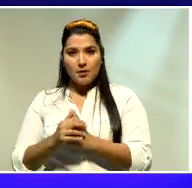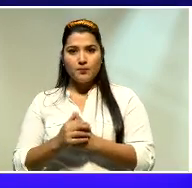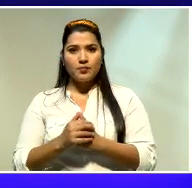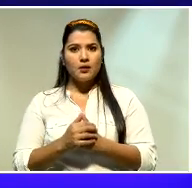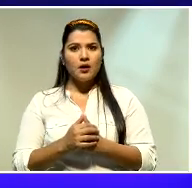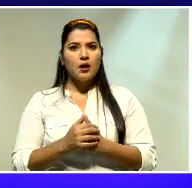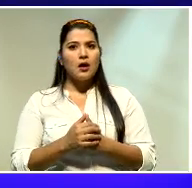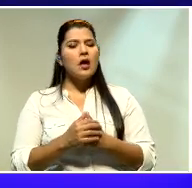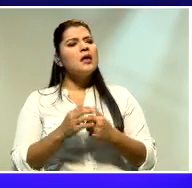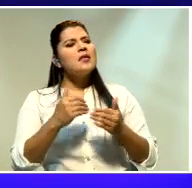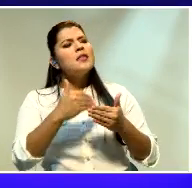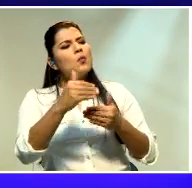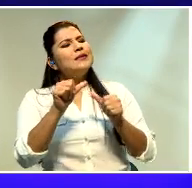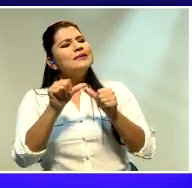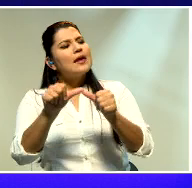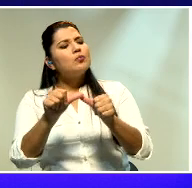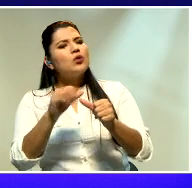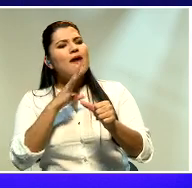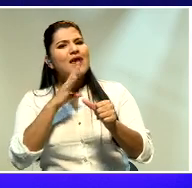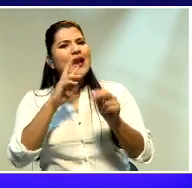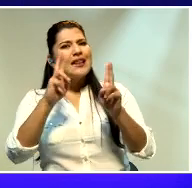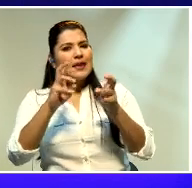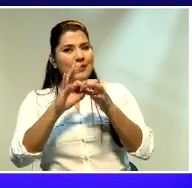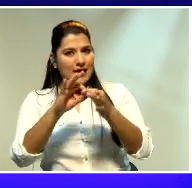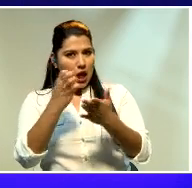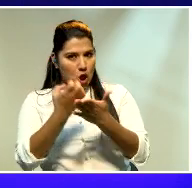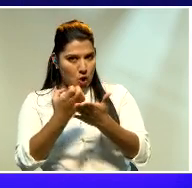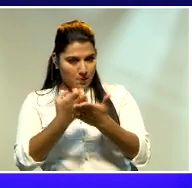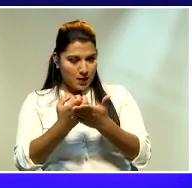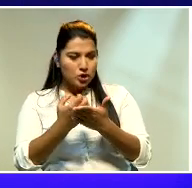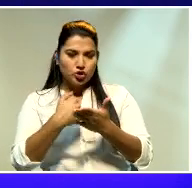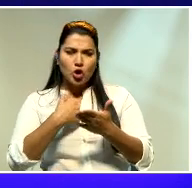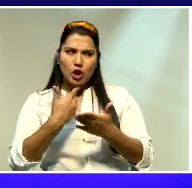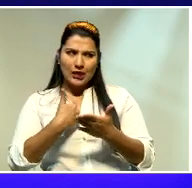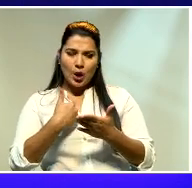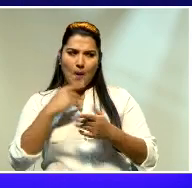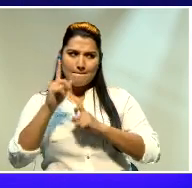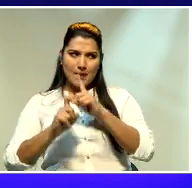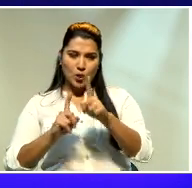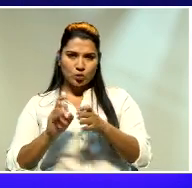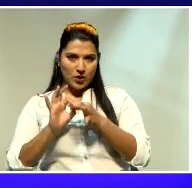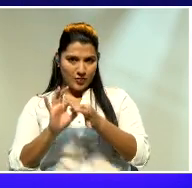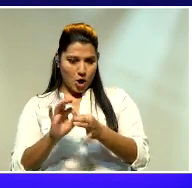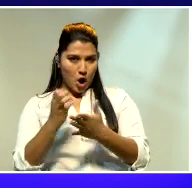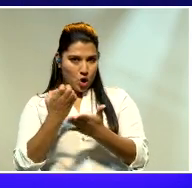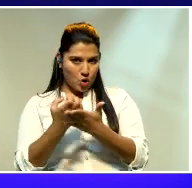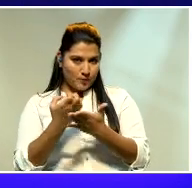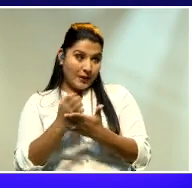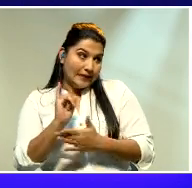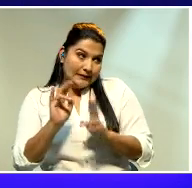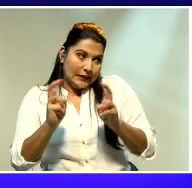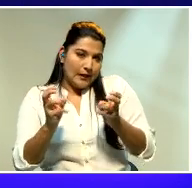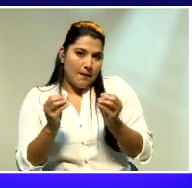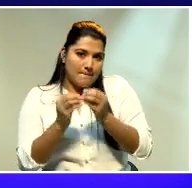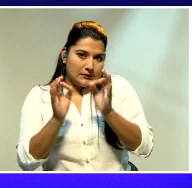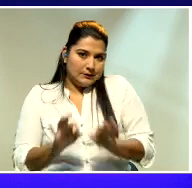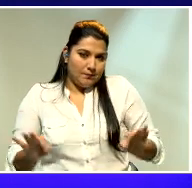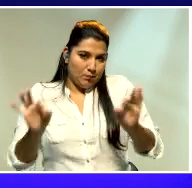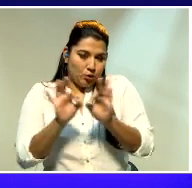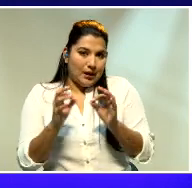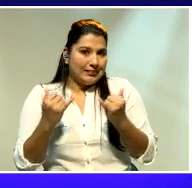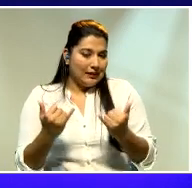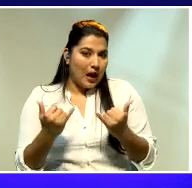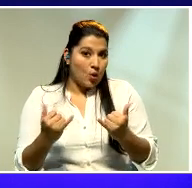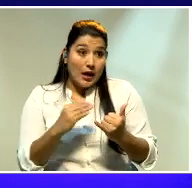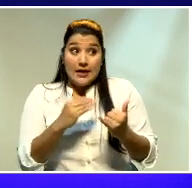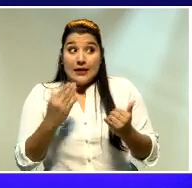ahora vamos a retomar el tema de la economía. Tengo un set de preguntas preparadas sobre eso porque es el tema del momento y probablemente de